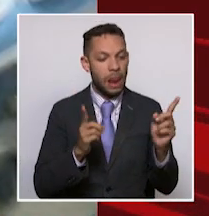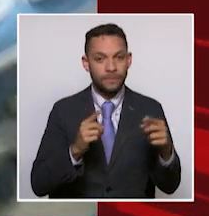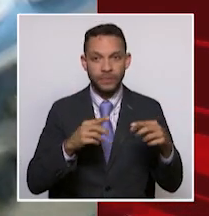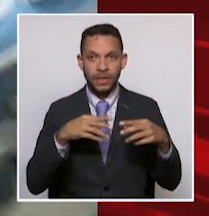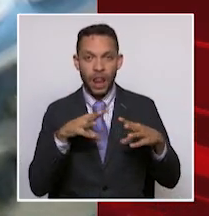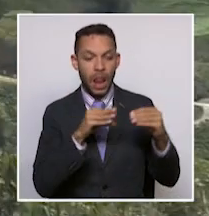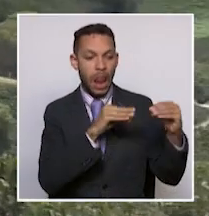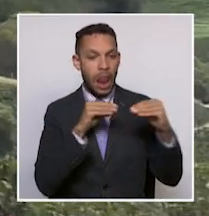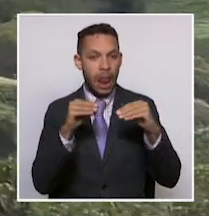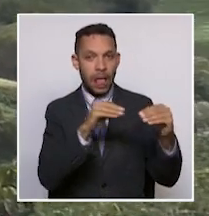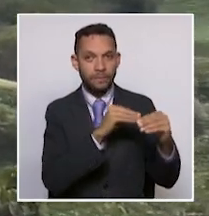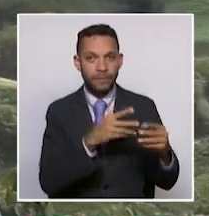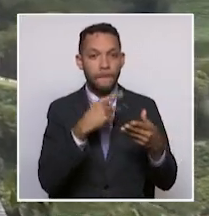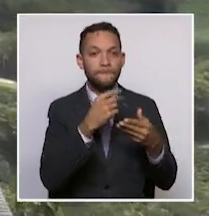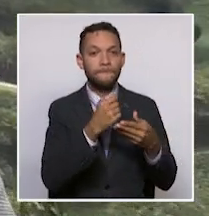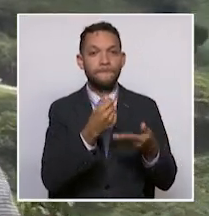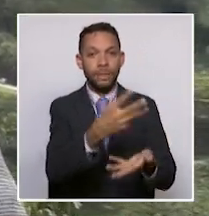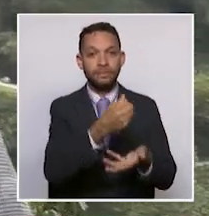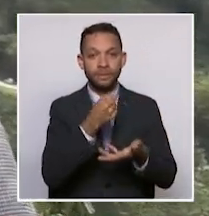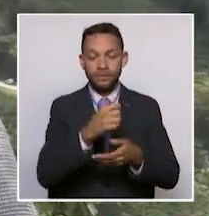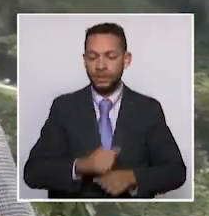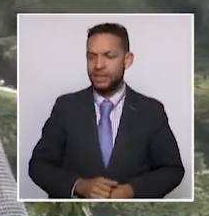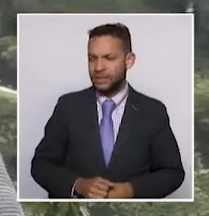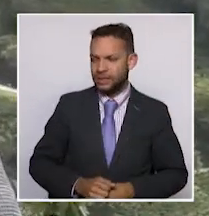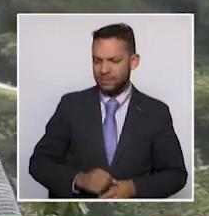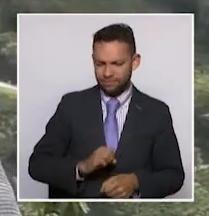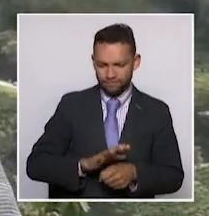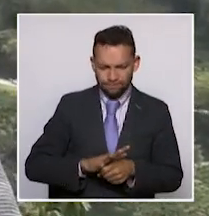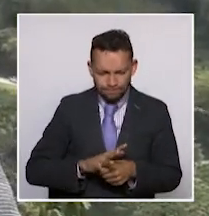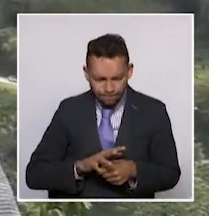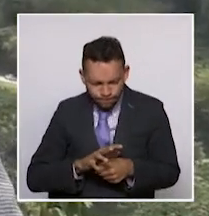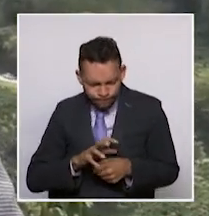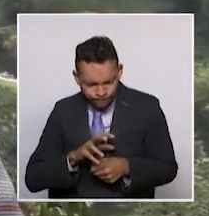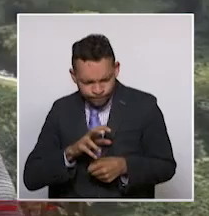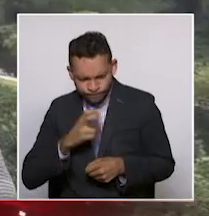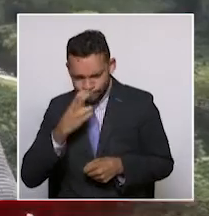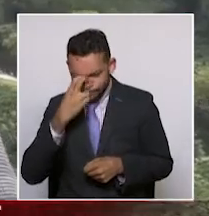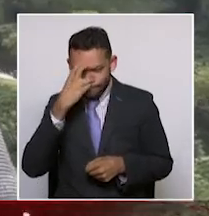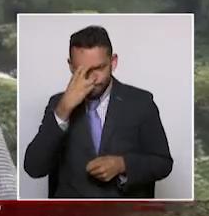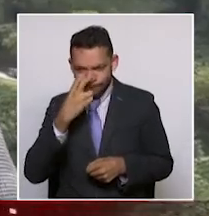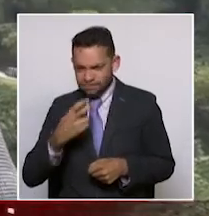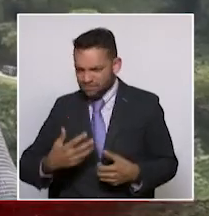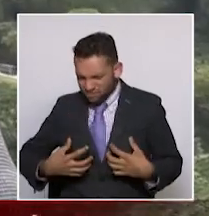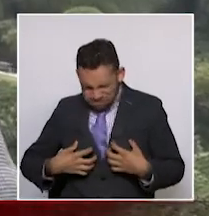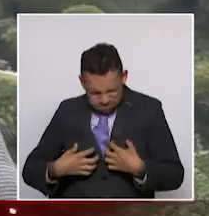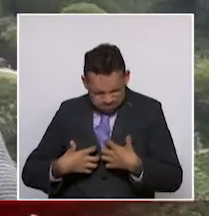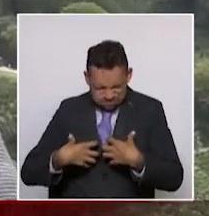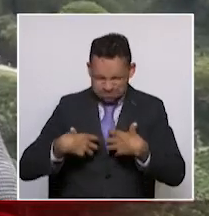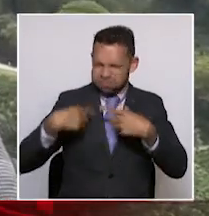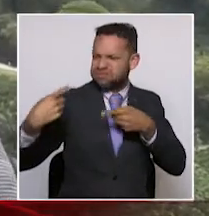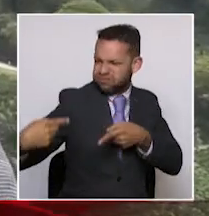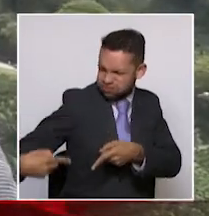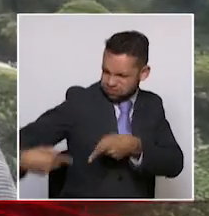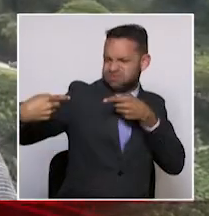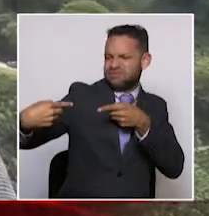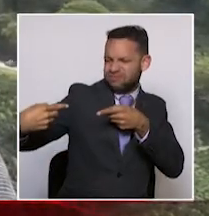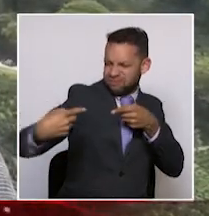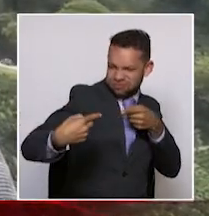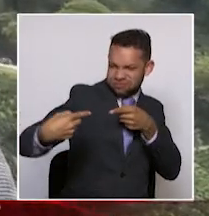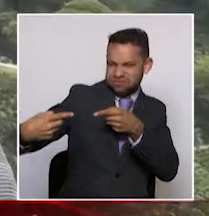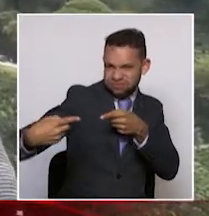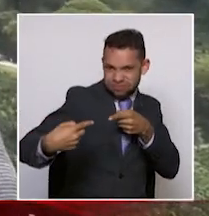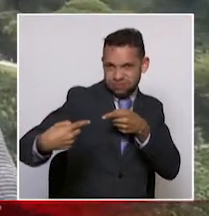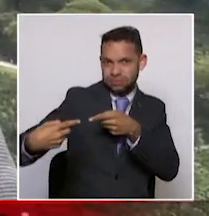resultó lesionada. La intolerancia a lo largo y ancho, especialmente en las ciudades capitales del país, es una